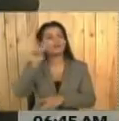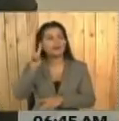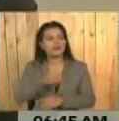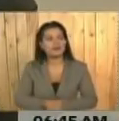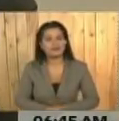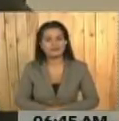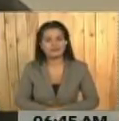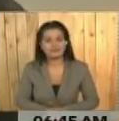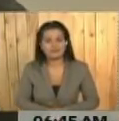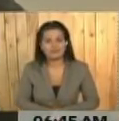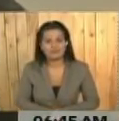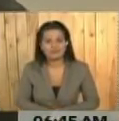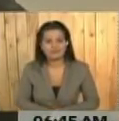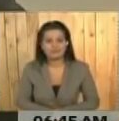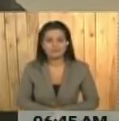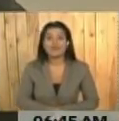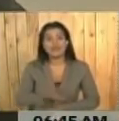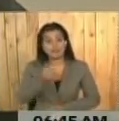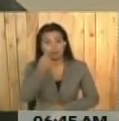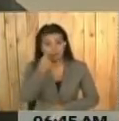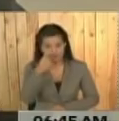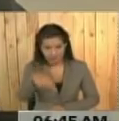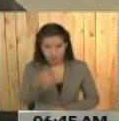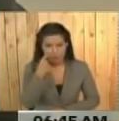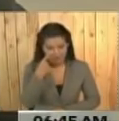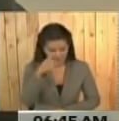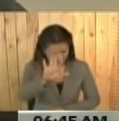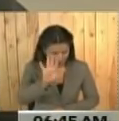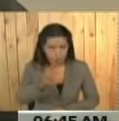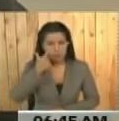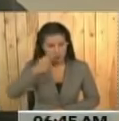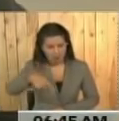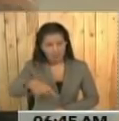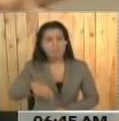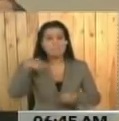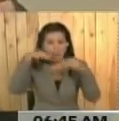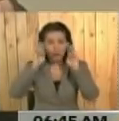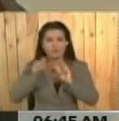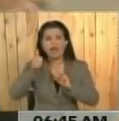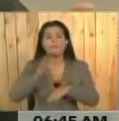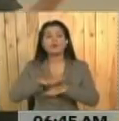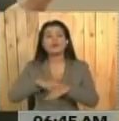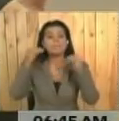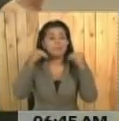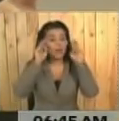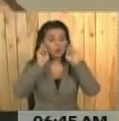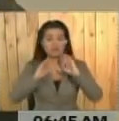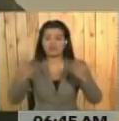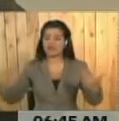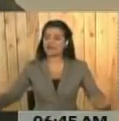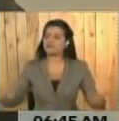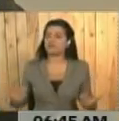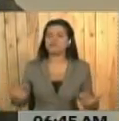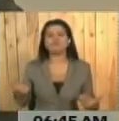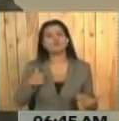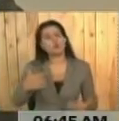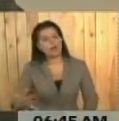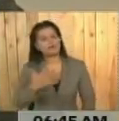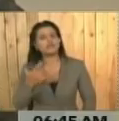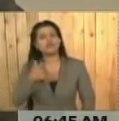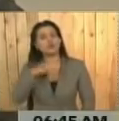No no es que pero es verdad te vas a dar cuenta te vas a dar cuenta porque ella se ASUME tal cual es se ASUME